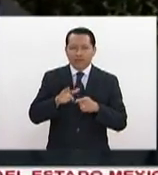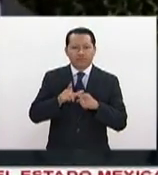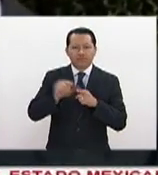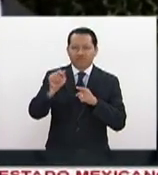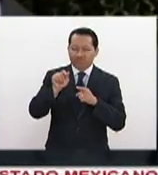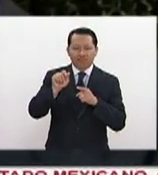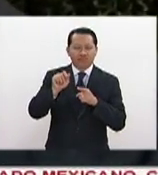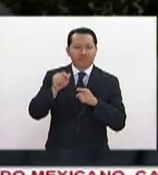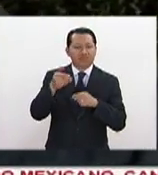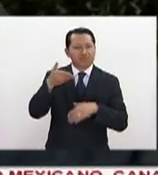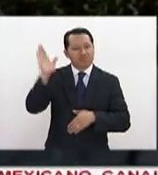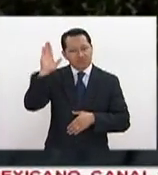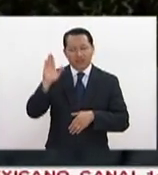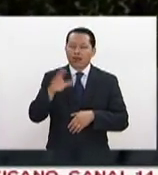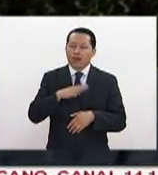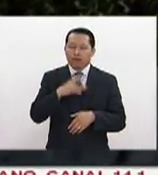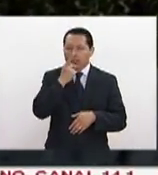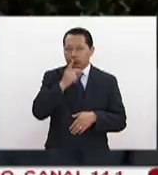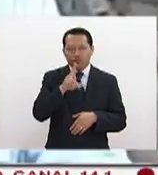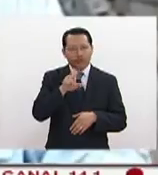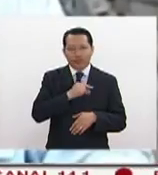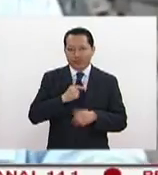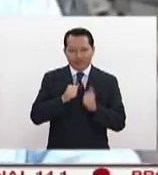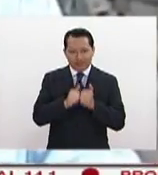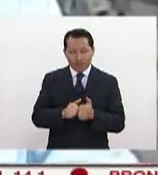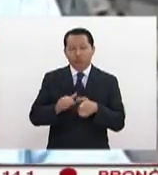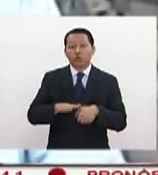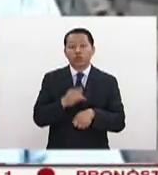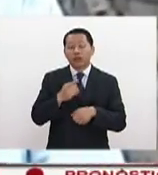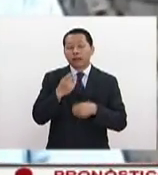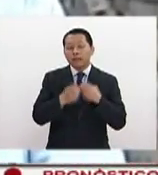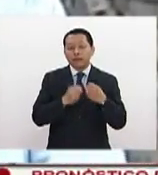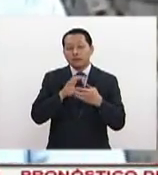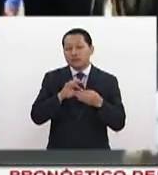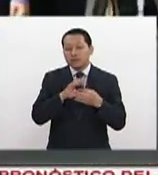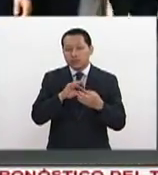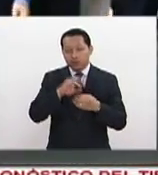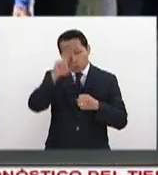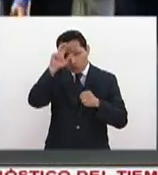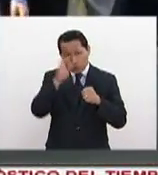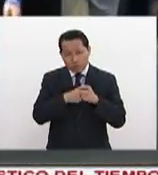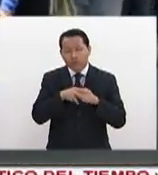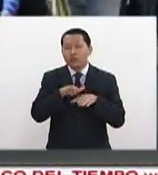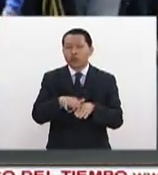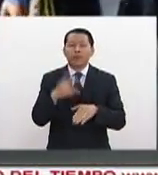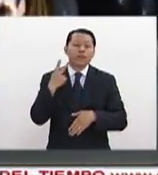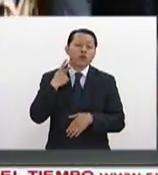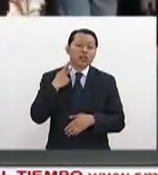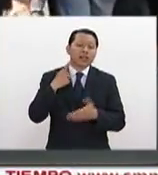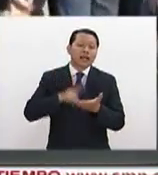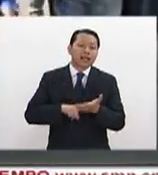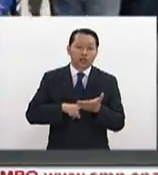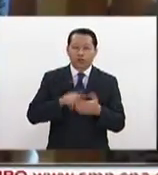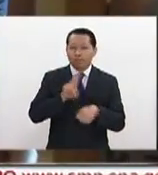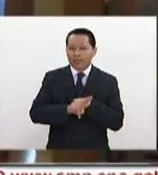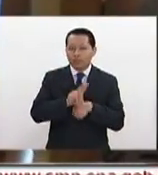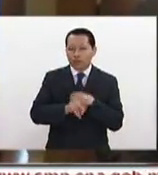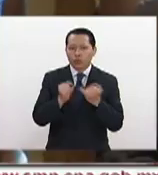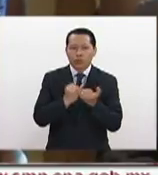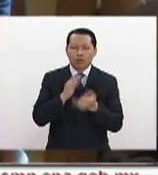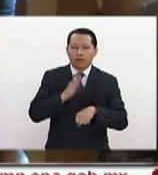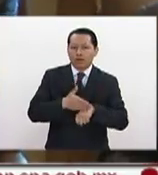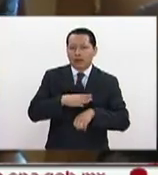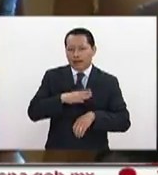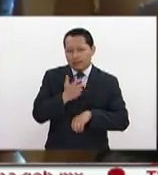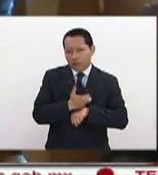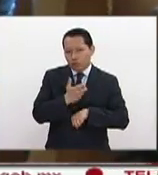tras declararlo persona non grata. Esto luego de los comentarios de esa nación europea sobre la política interna de Venezuela y las sanciones impuestas